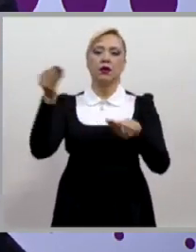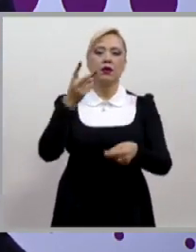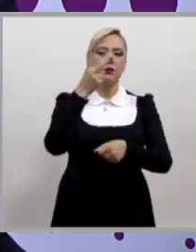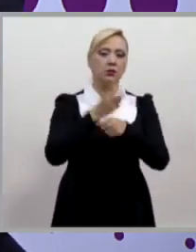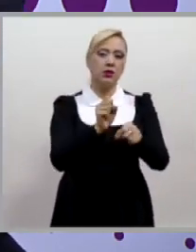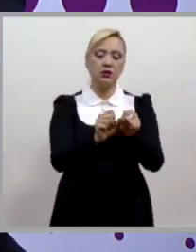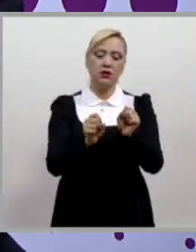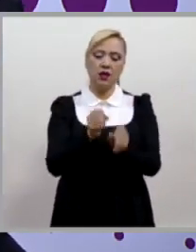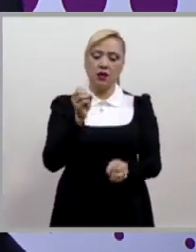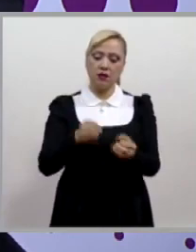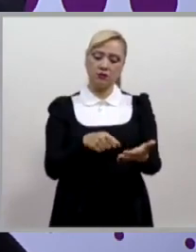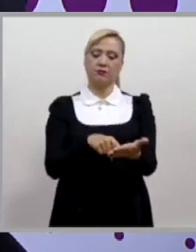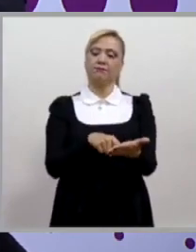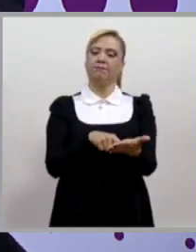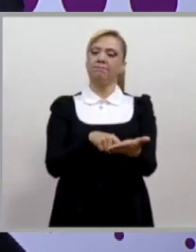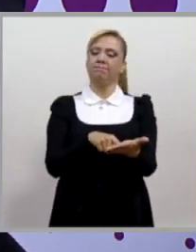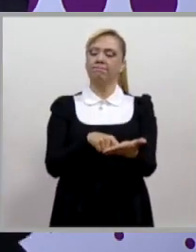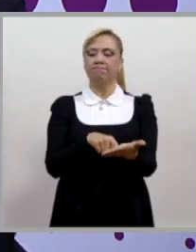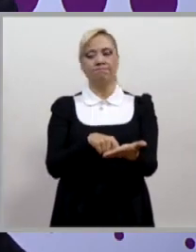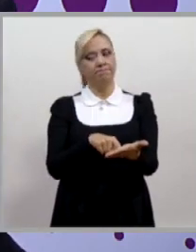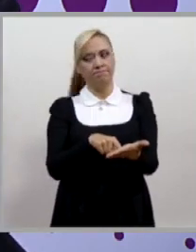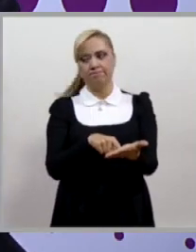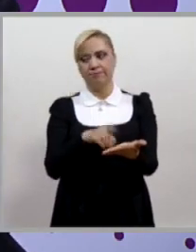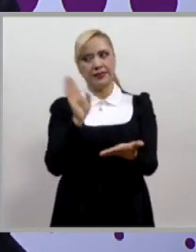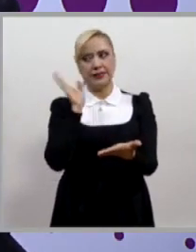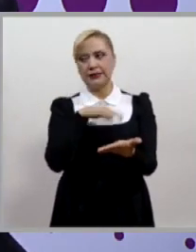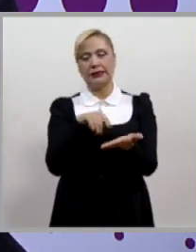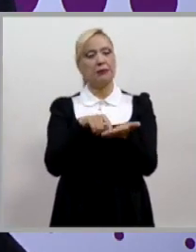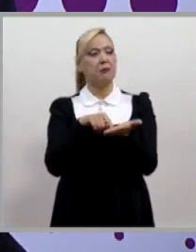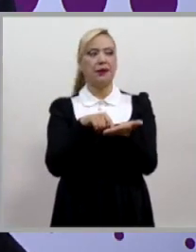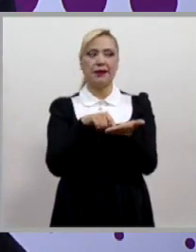se vale. O sea, sí puedes reclamarlo y sí está mal,